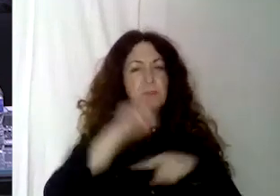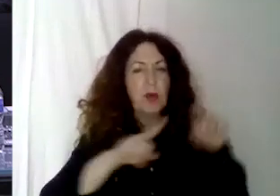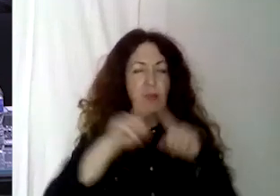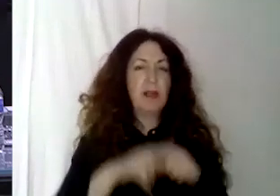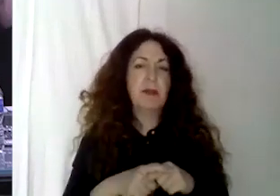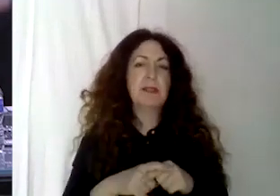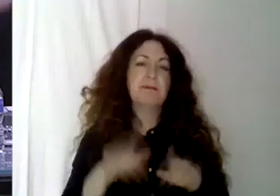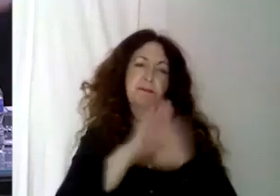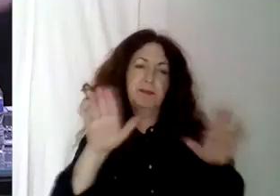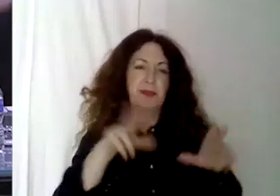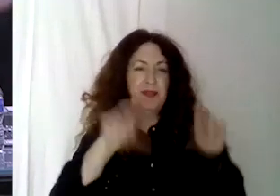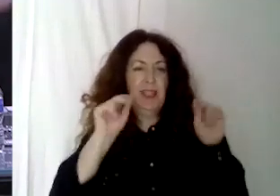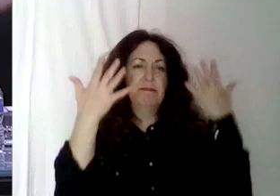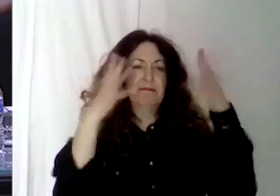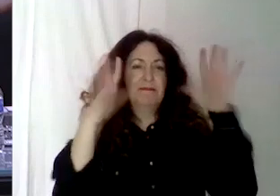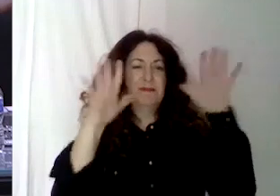Muchas gracias.